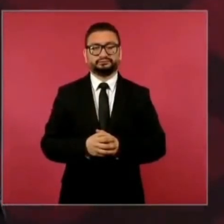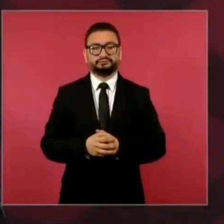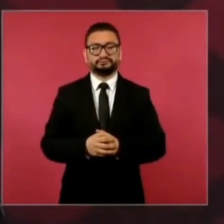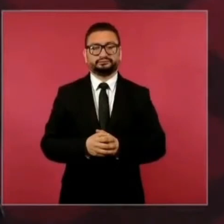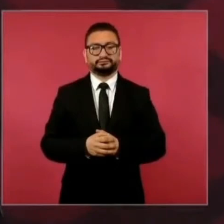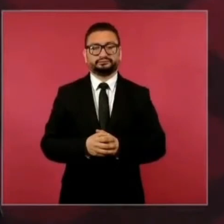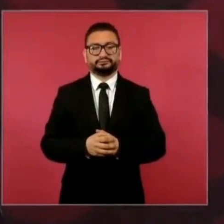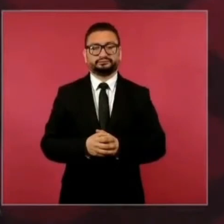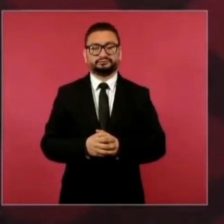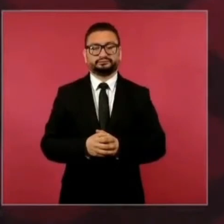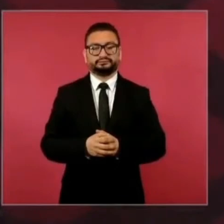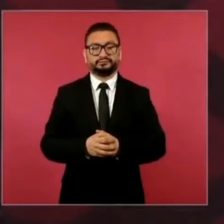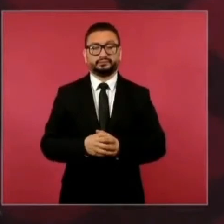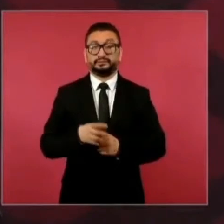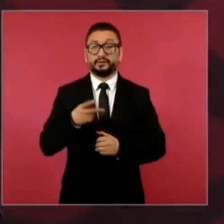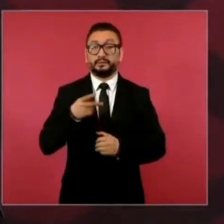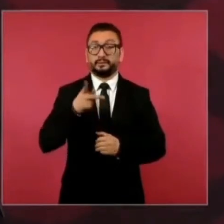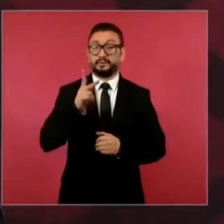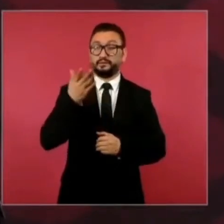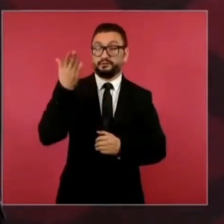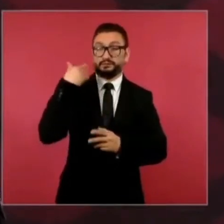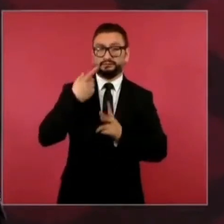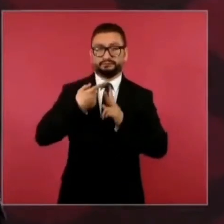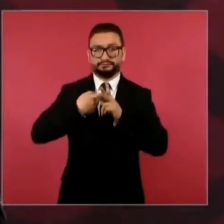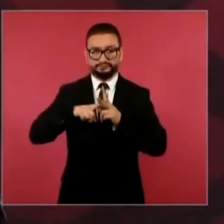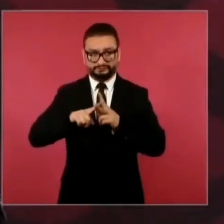Pero al principio